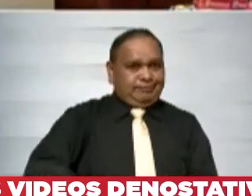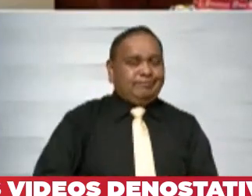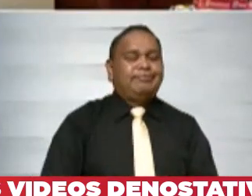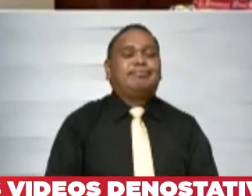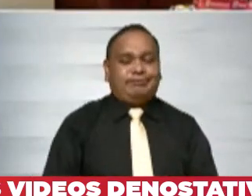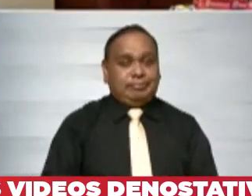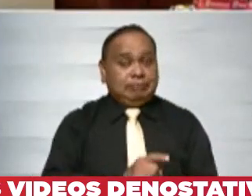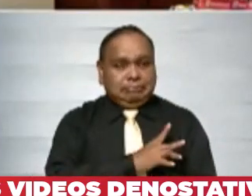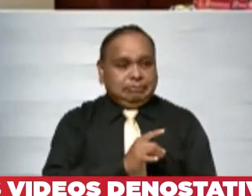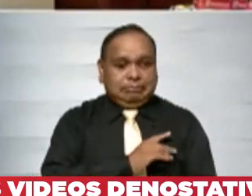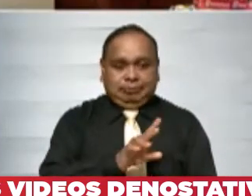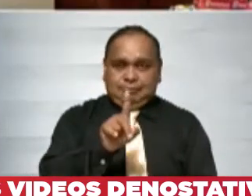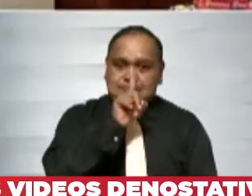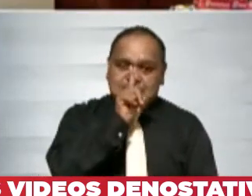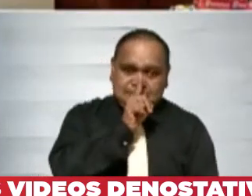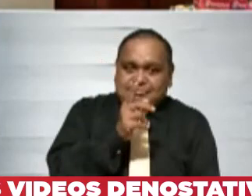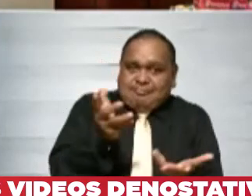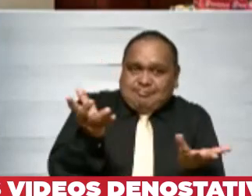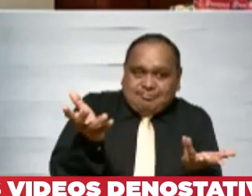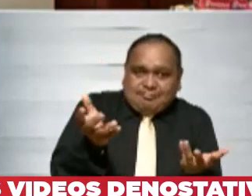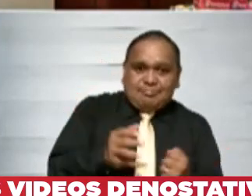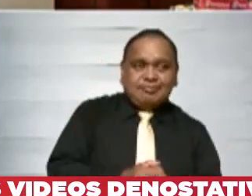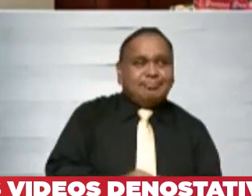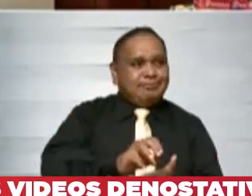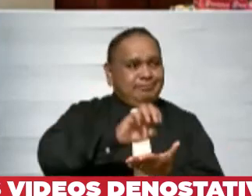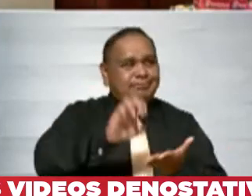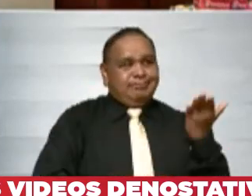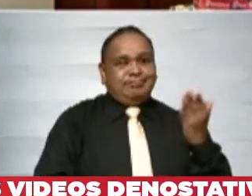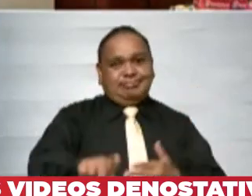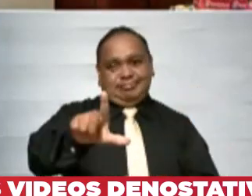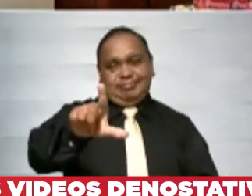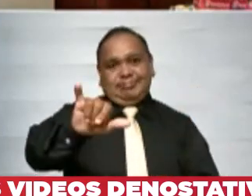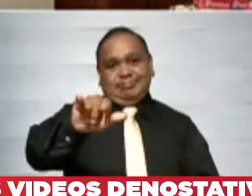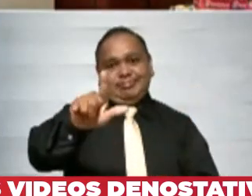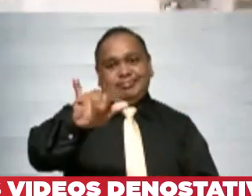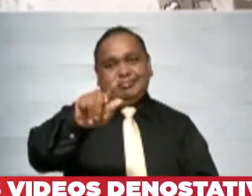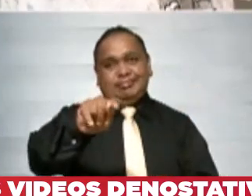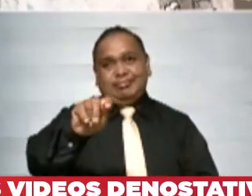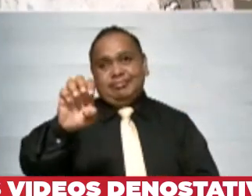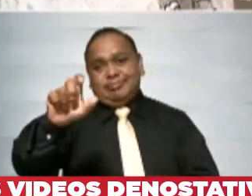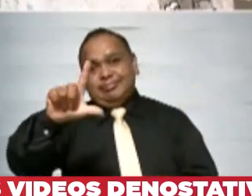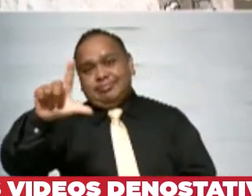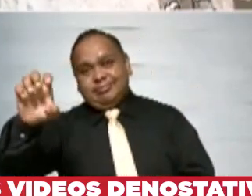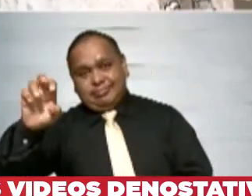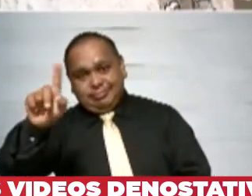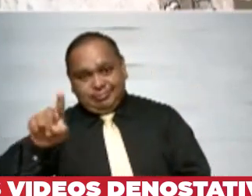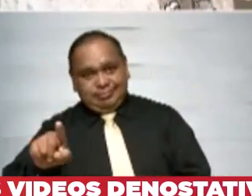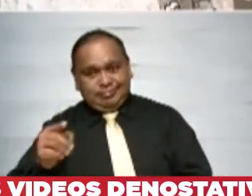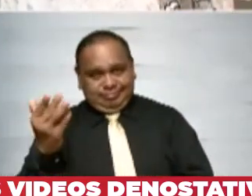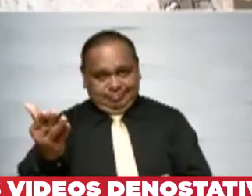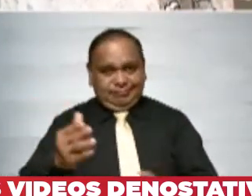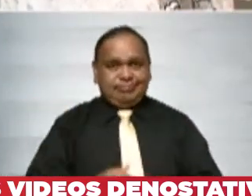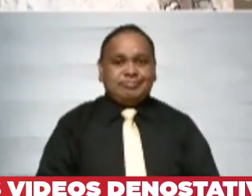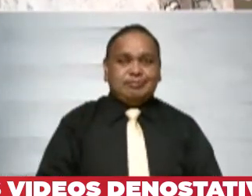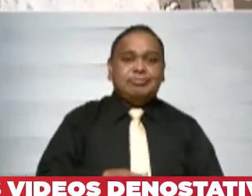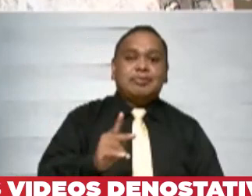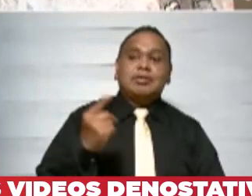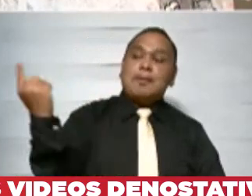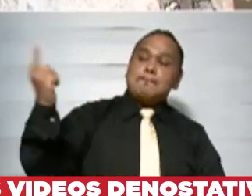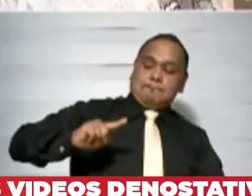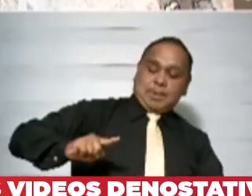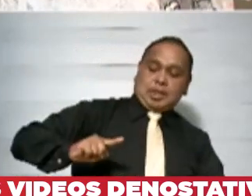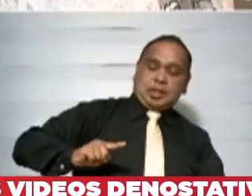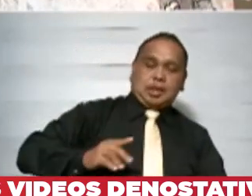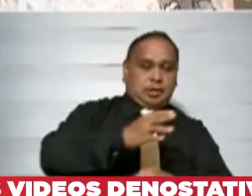que sí. El INE ordena a Lili Téllez. Ah, qué bueno. Así es, gobernadora. Con base en su instrucción, nos pedía que informáramos también